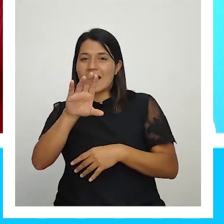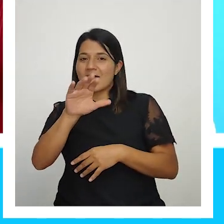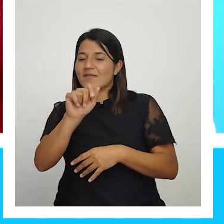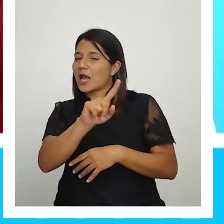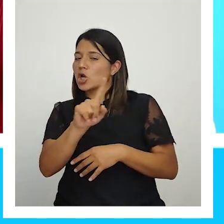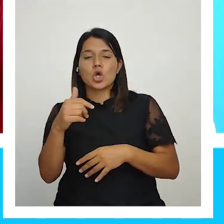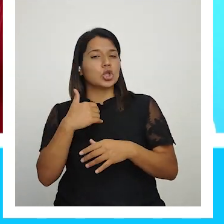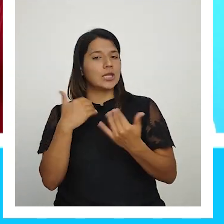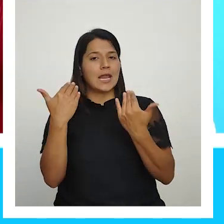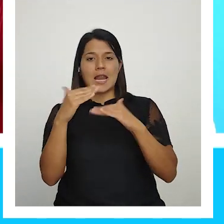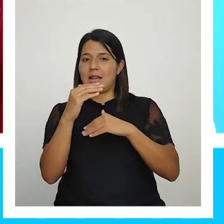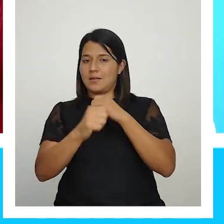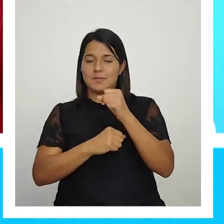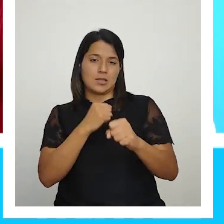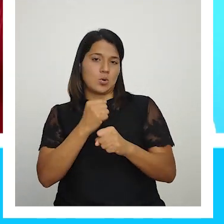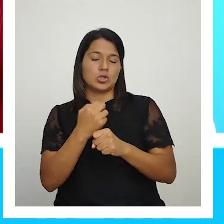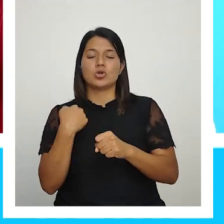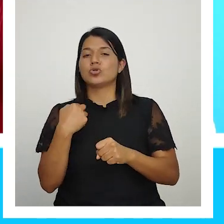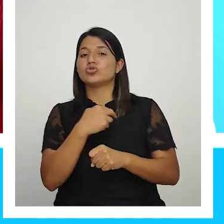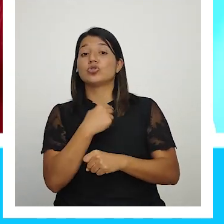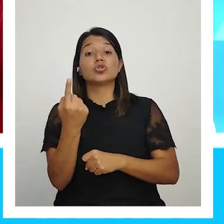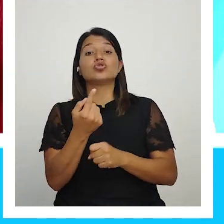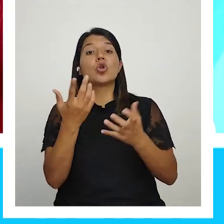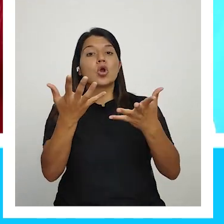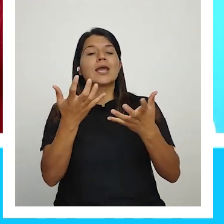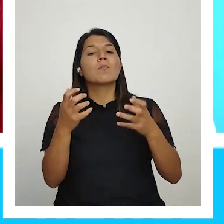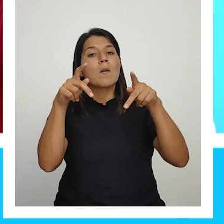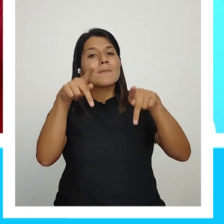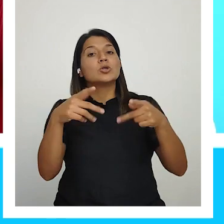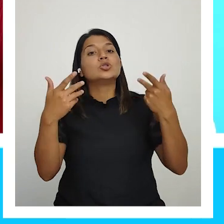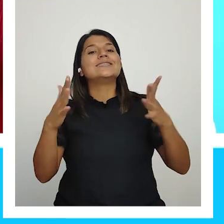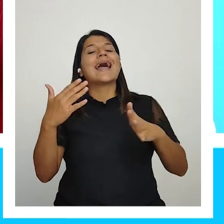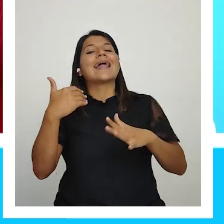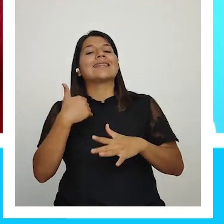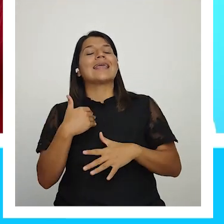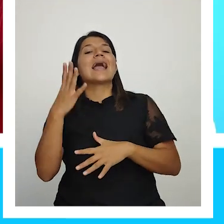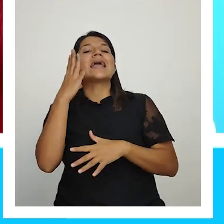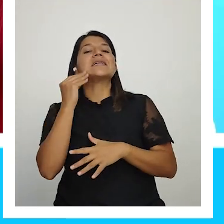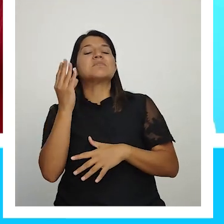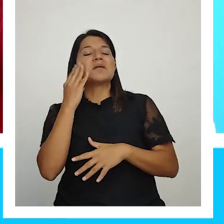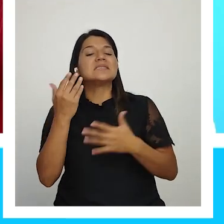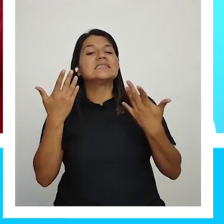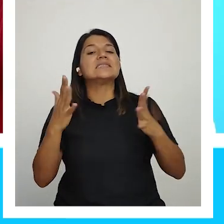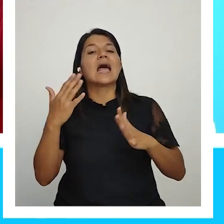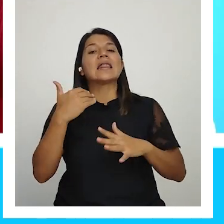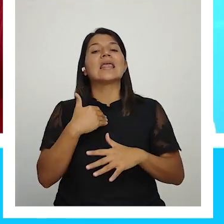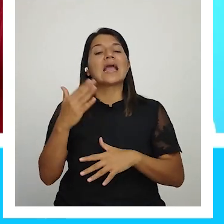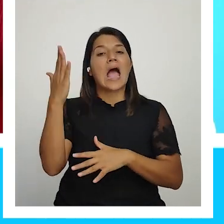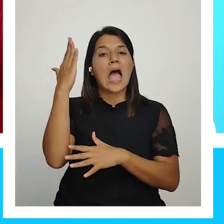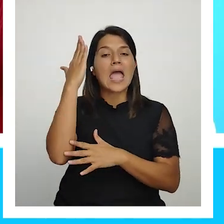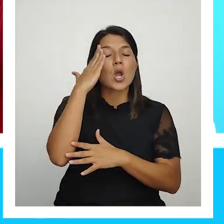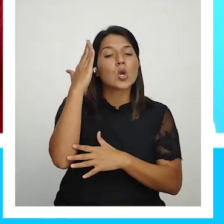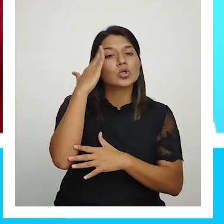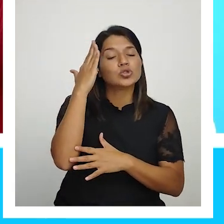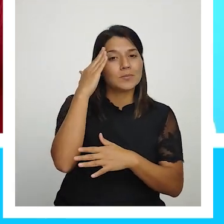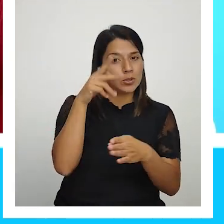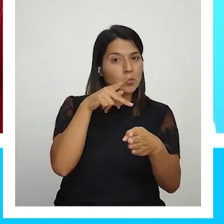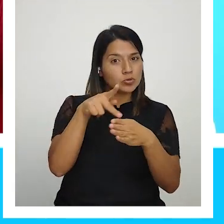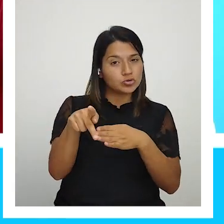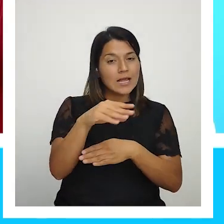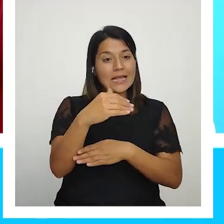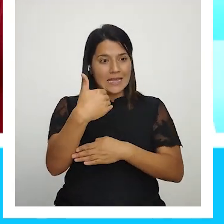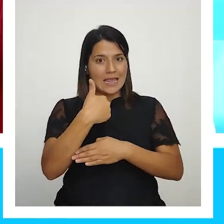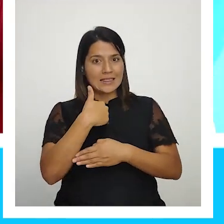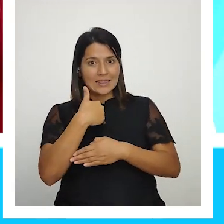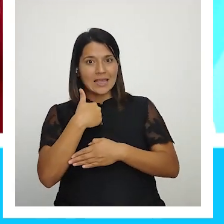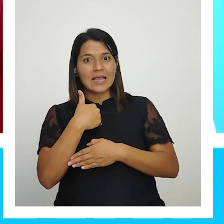límite de edad. Lo que estamos buscando son personas que ya tengan un bagaje de conocimiento, un bagaje de expertise profesional, que tengan